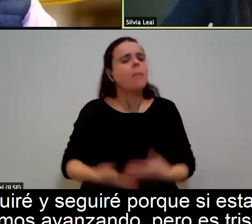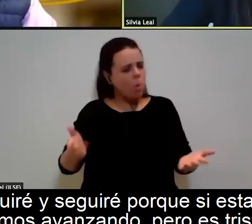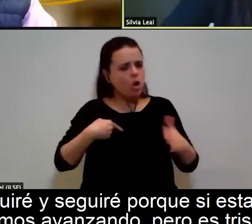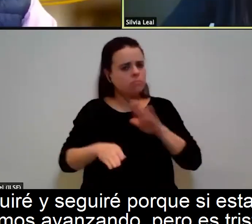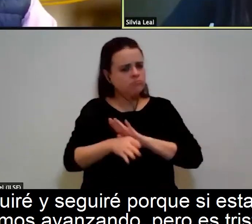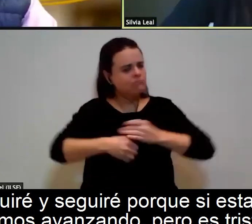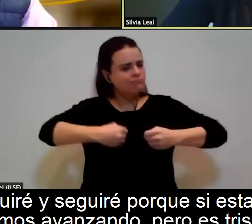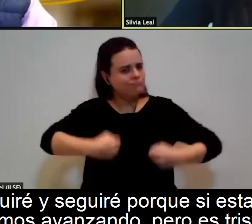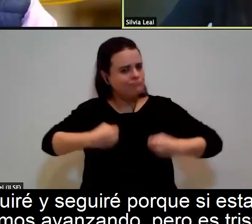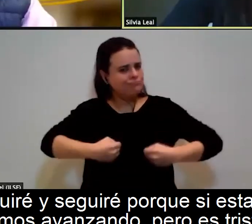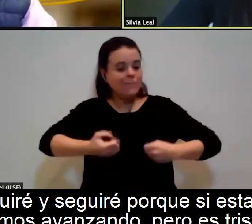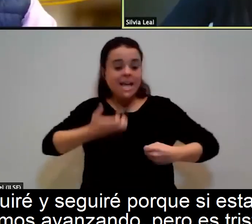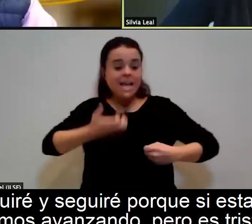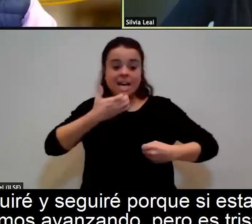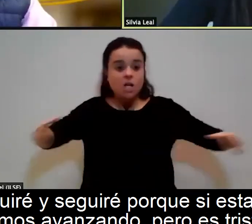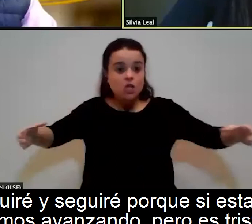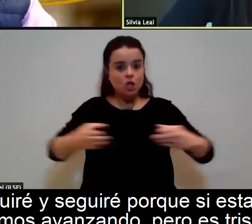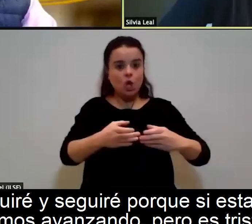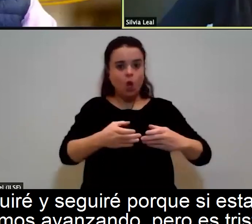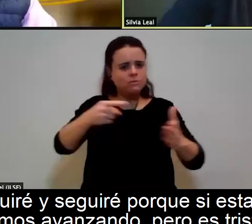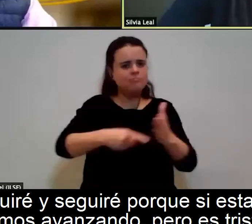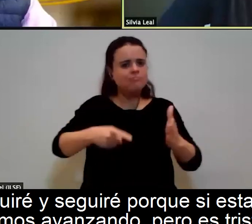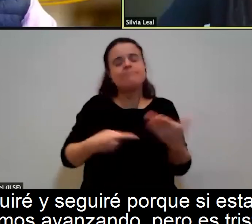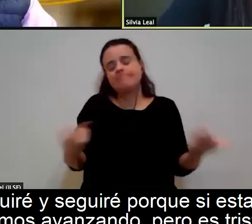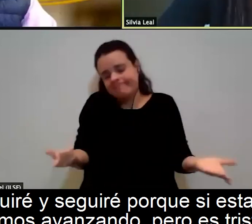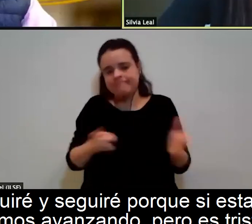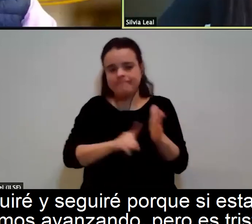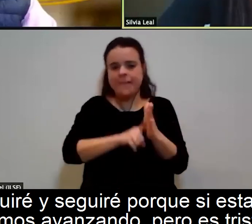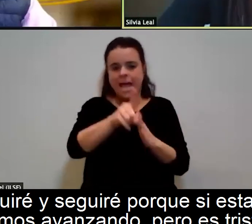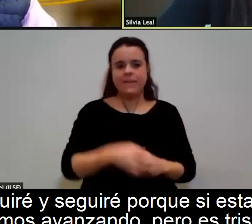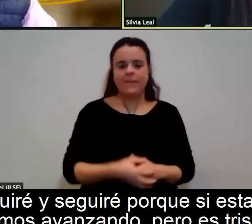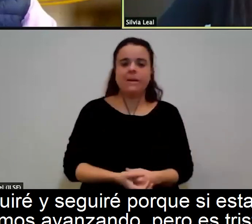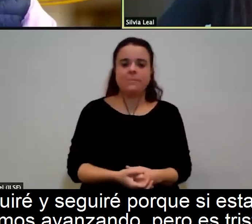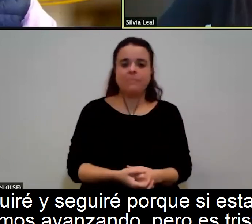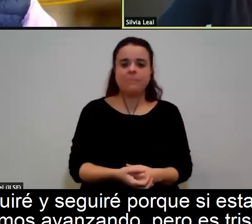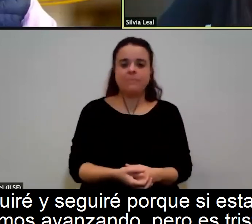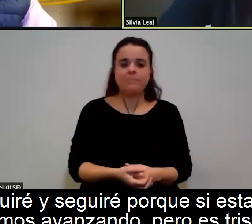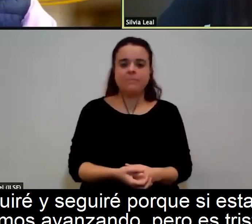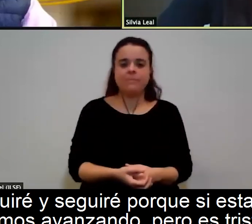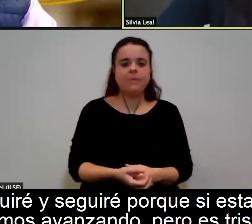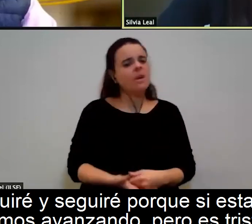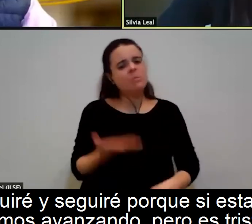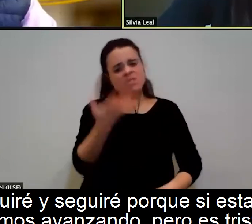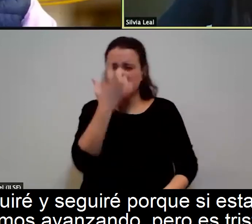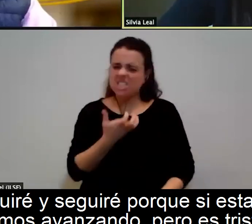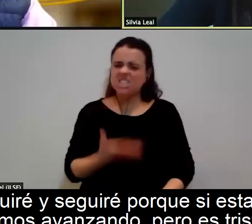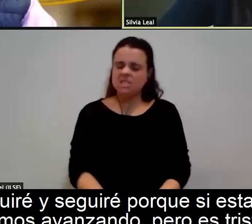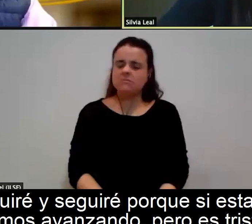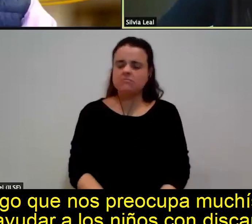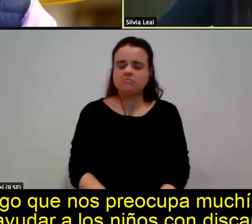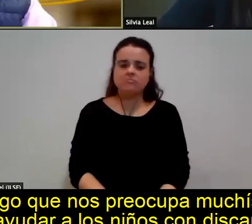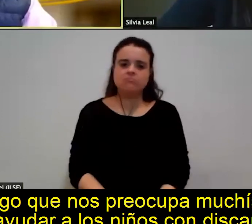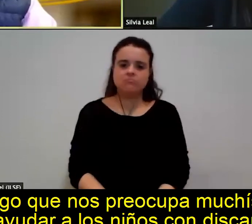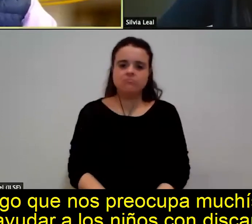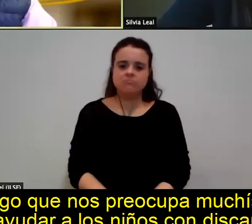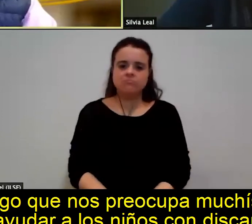porque si estamos todos, pues al final iremos avanzando, ¿no? Pero es triste.